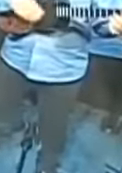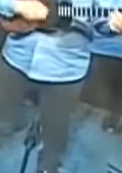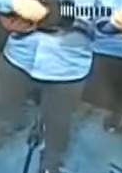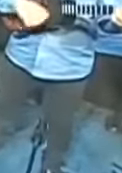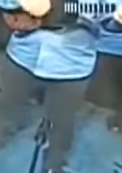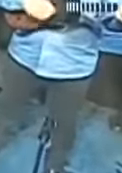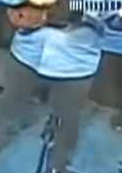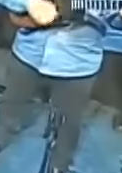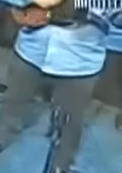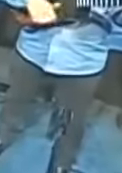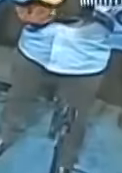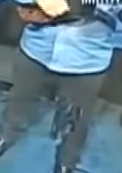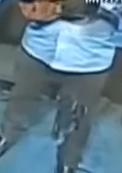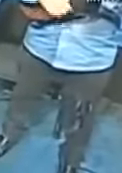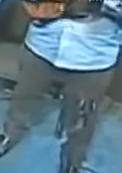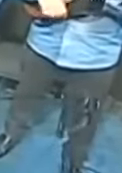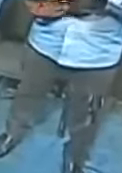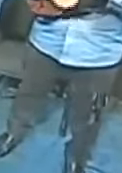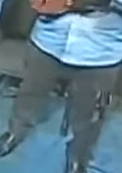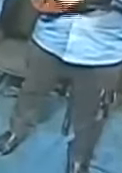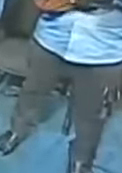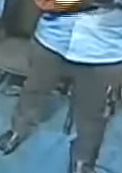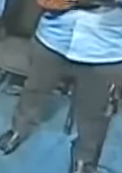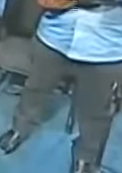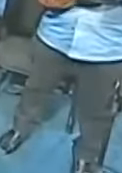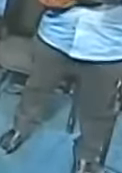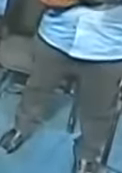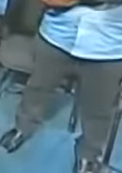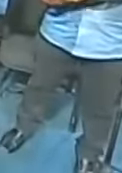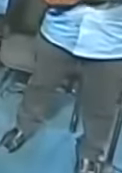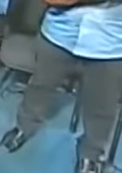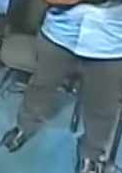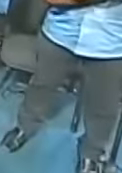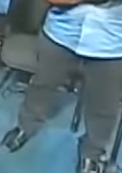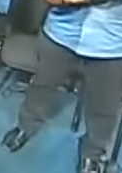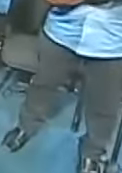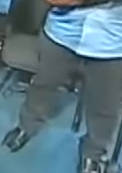Manda con mi maraca, señor Juancito Rodríguez, yo lo voy a acompañar.